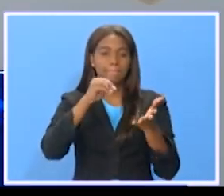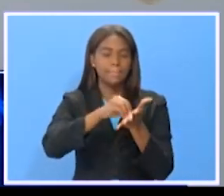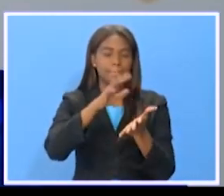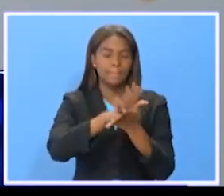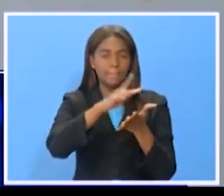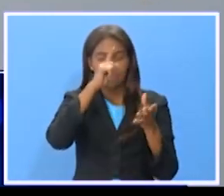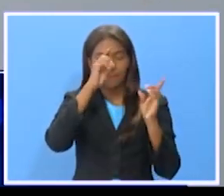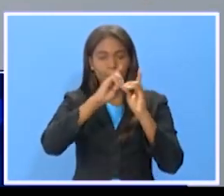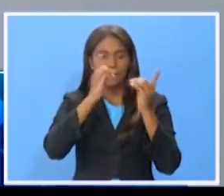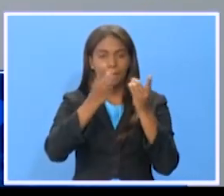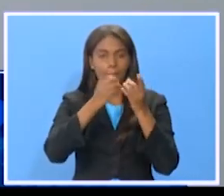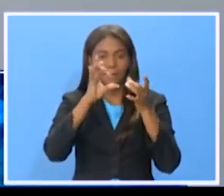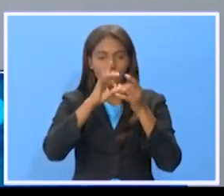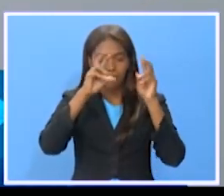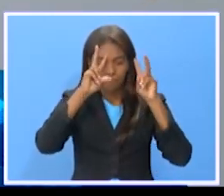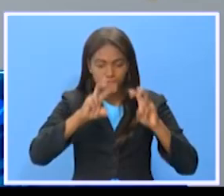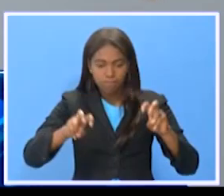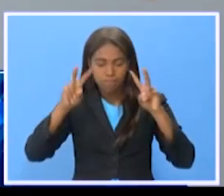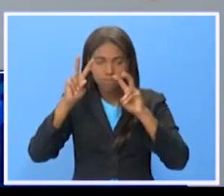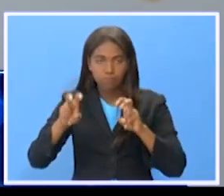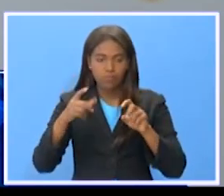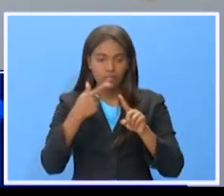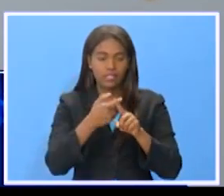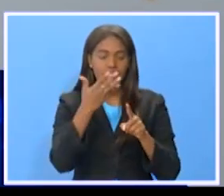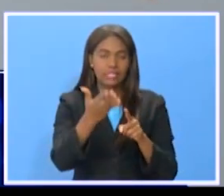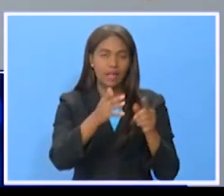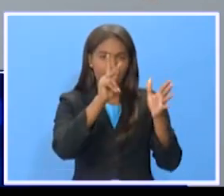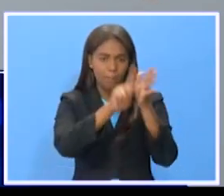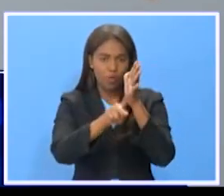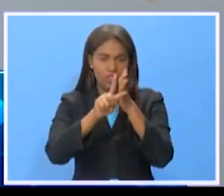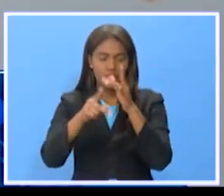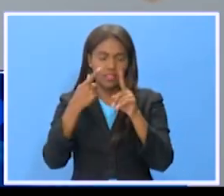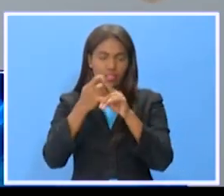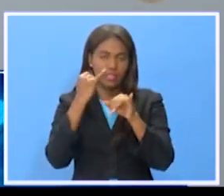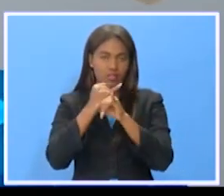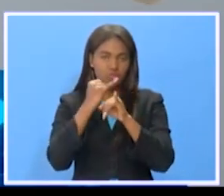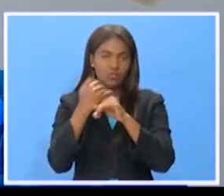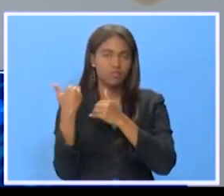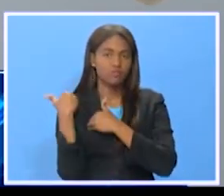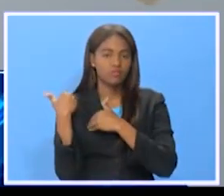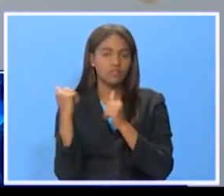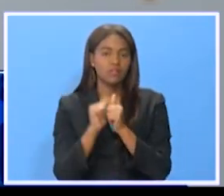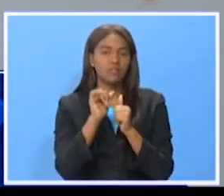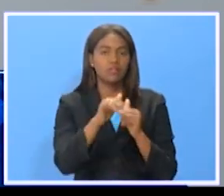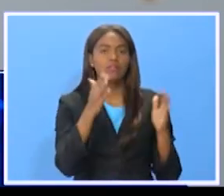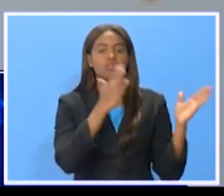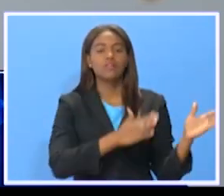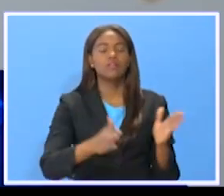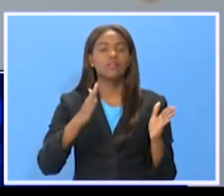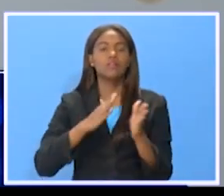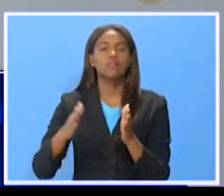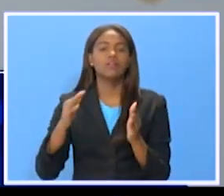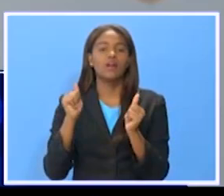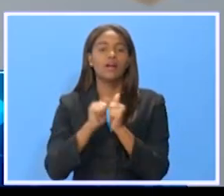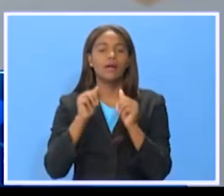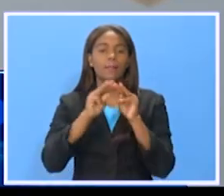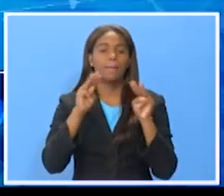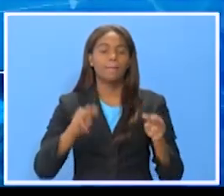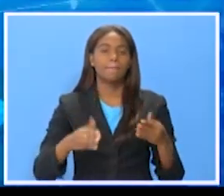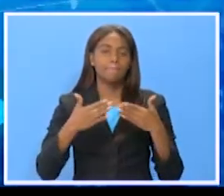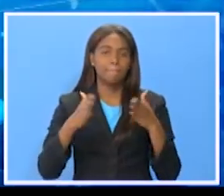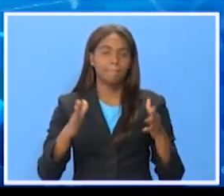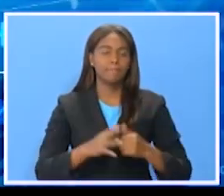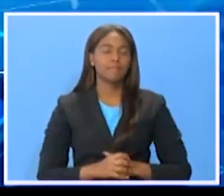al Departamento de Investigaciones de Homicidio de la Institución del Orden, en coordinación con el Ministerio